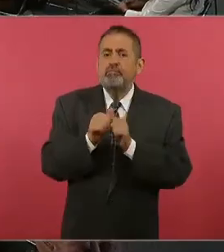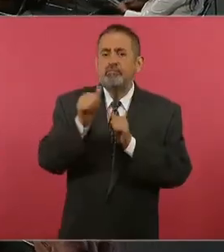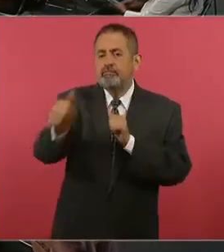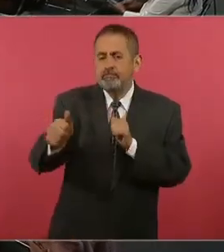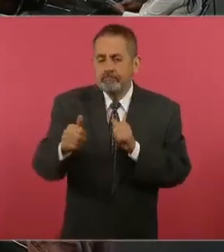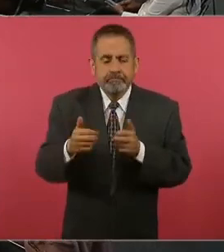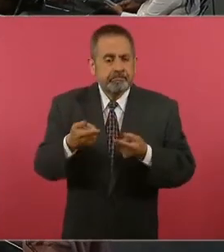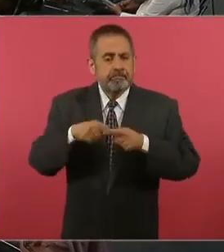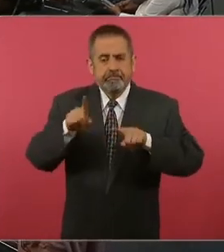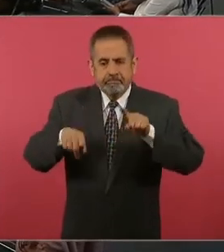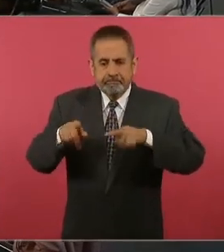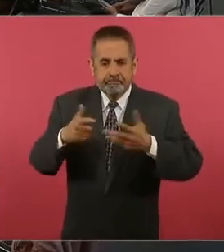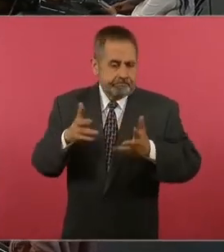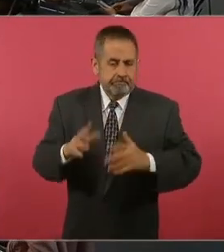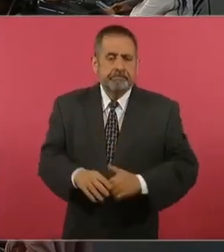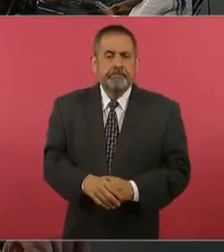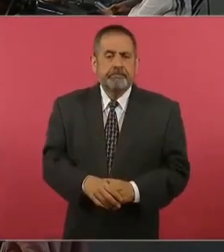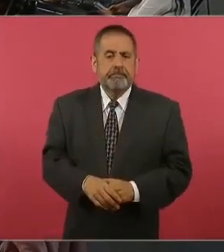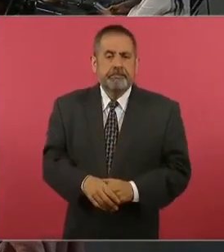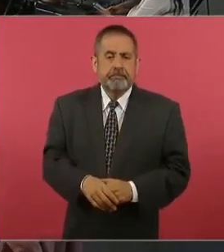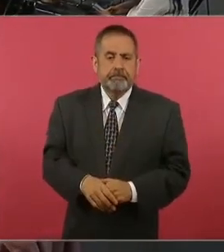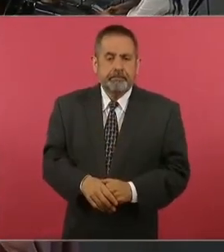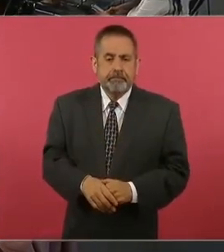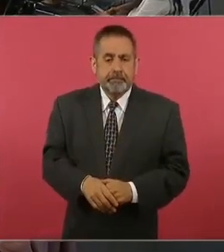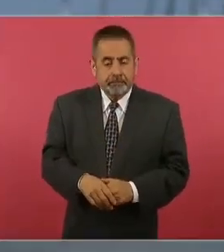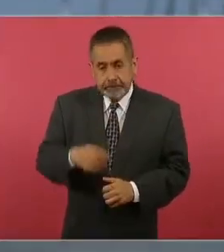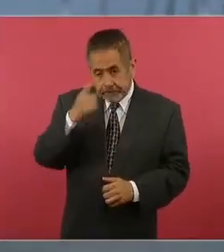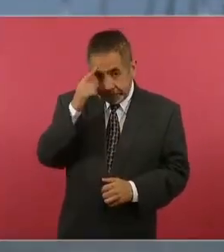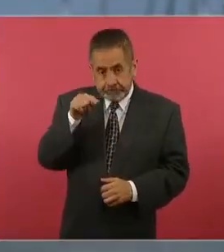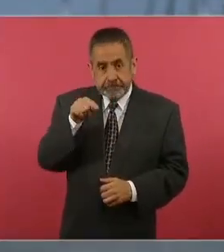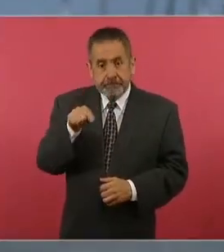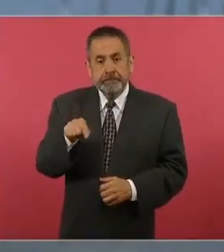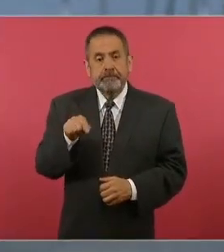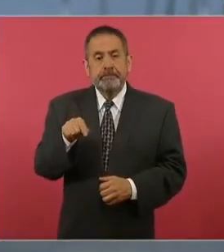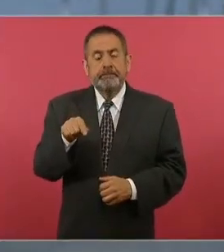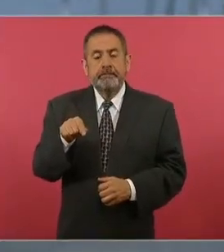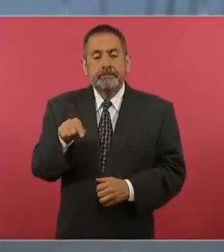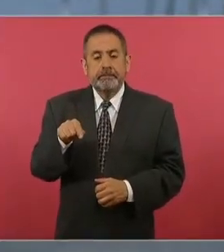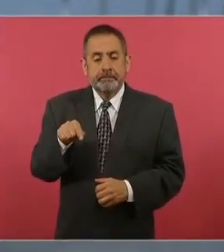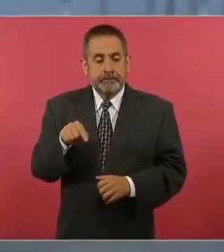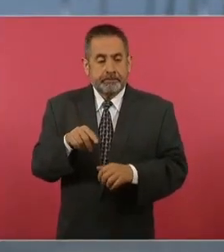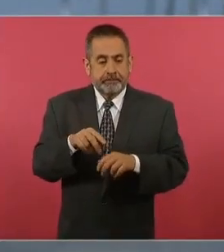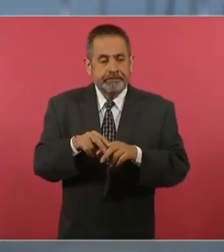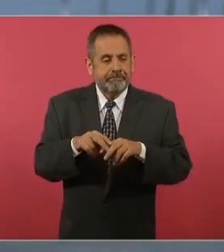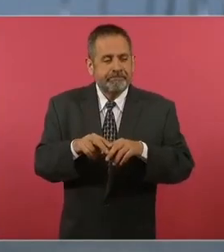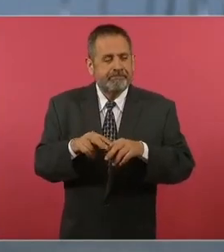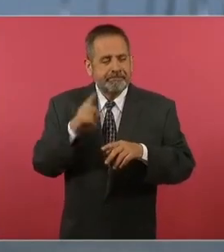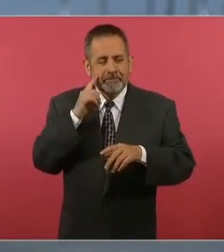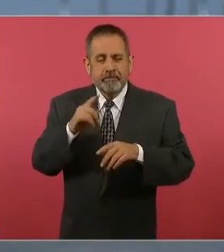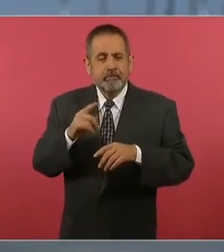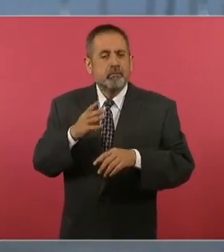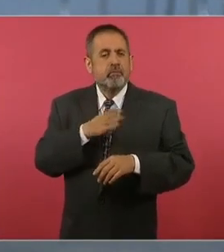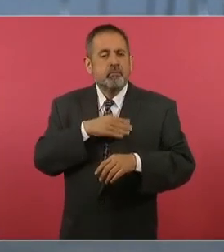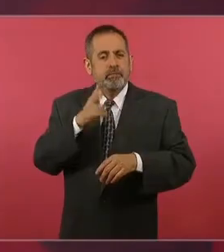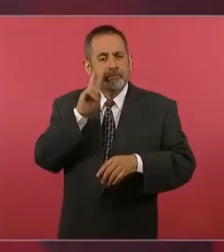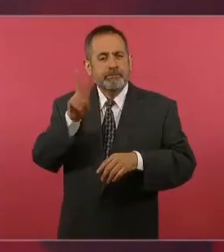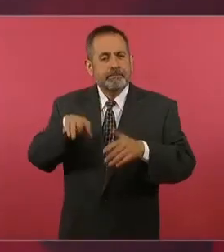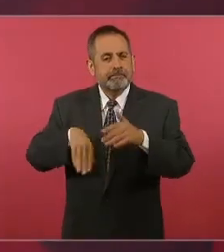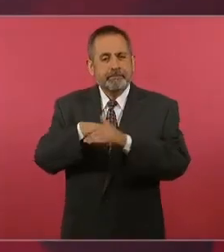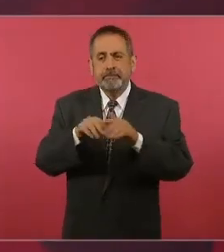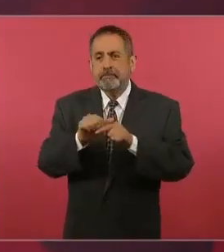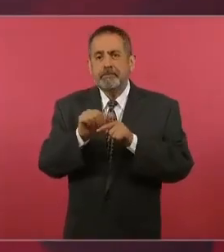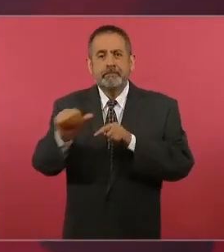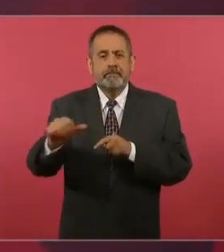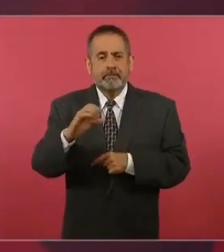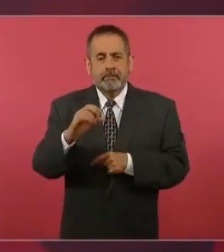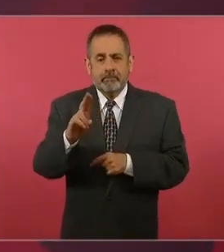México. Para el tren suburbano, efectivamente existe el suburbano actual de Buenavista-Cuautitlán. Esa ya